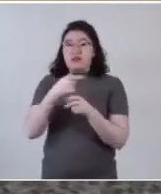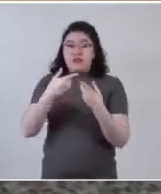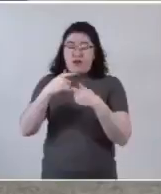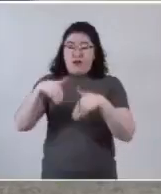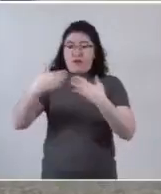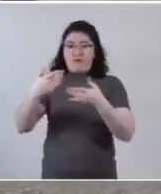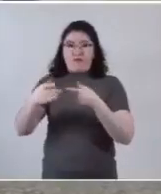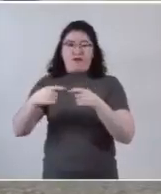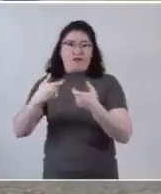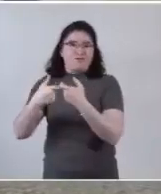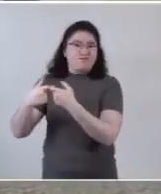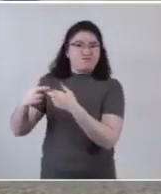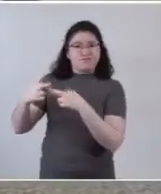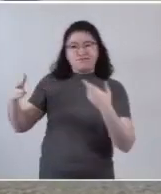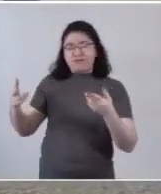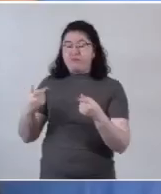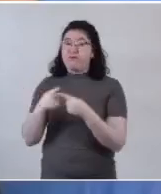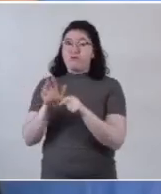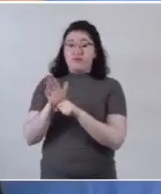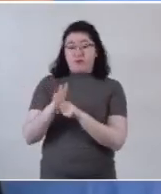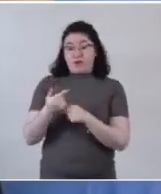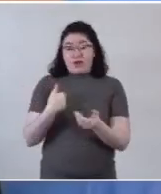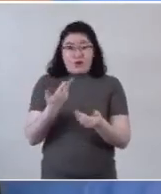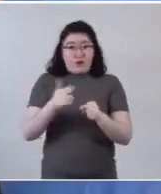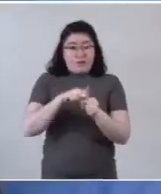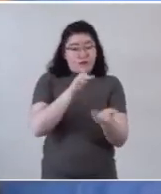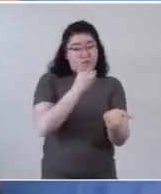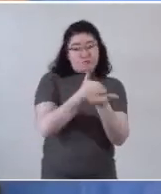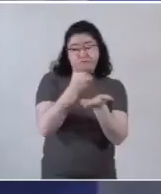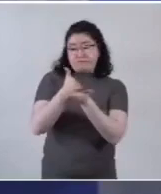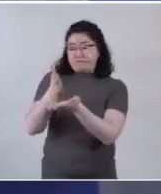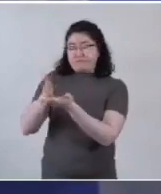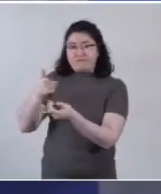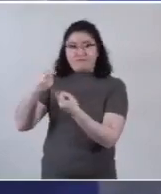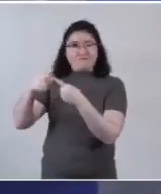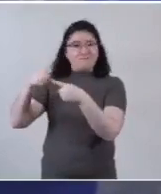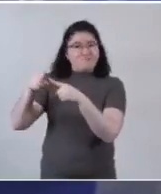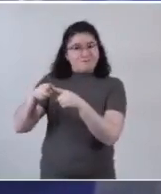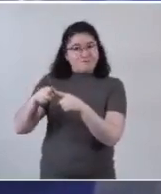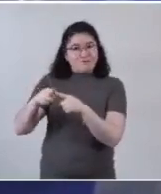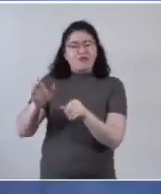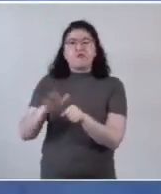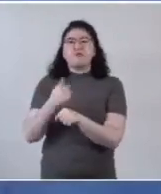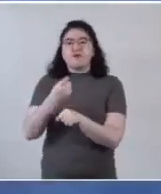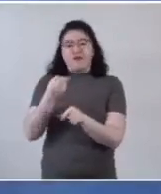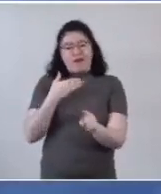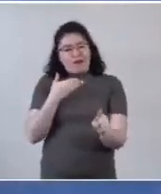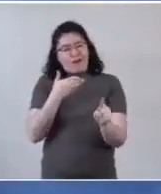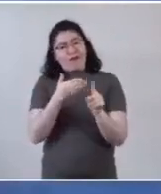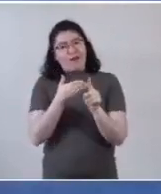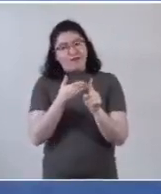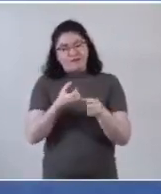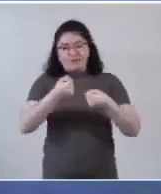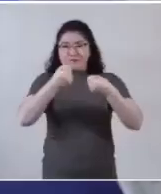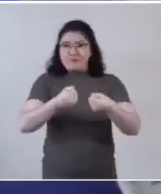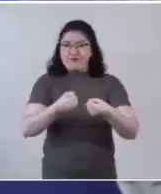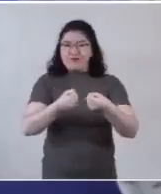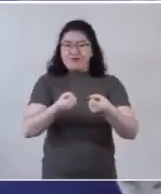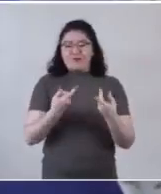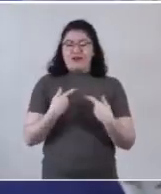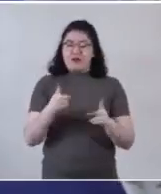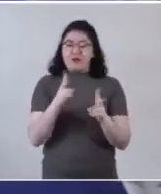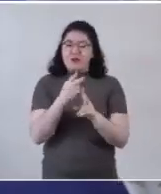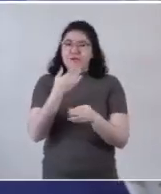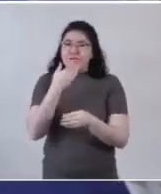reguladoras internacionales y se distribuyeron en varios hospitales de la capital, asegurando la calidad, eficacia y seguridad de los